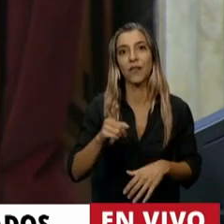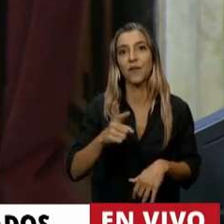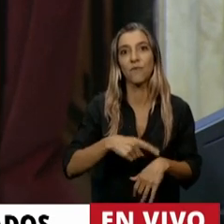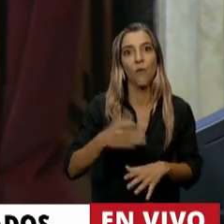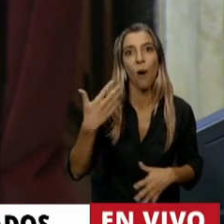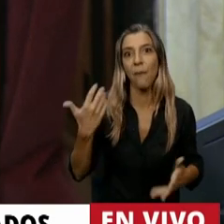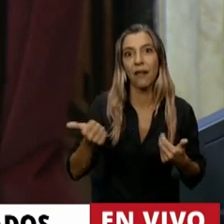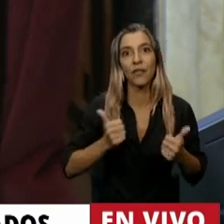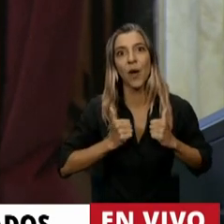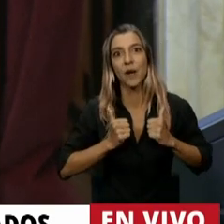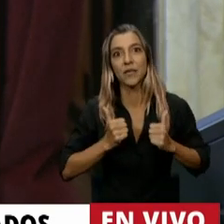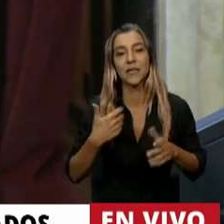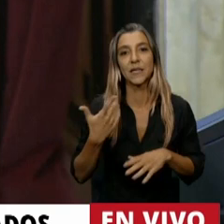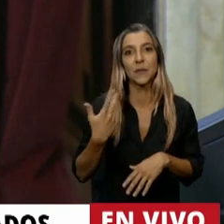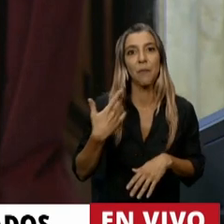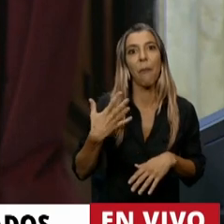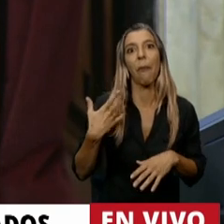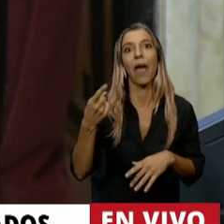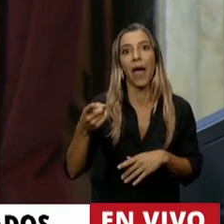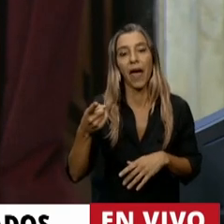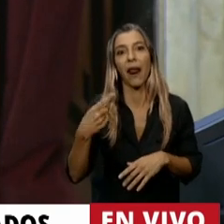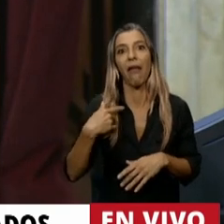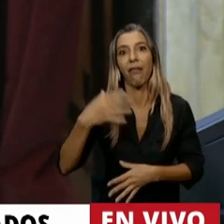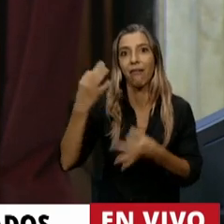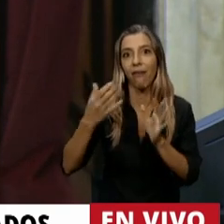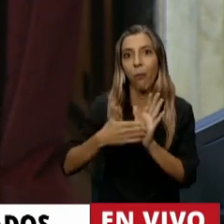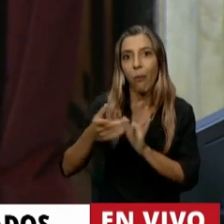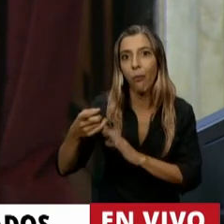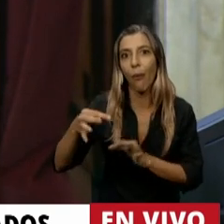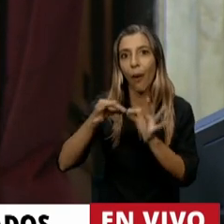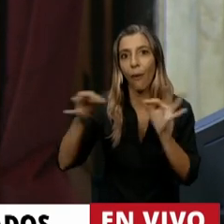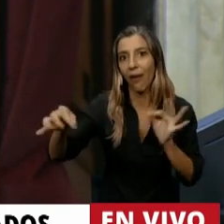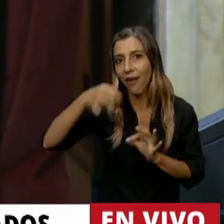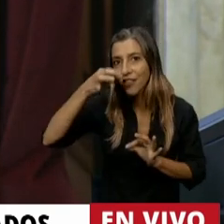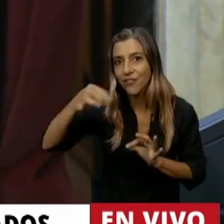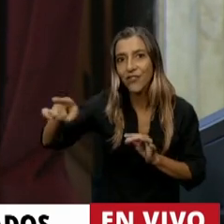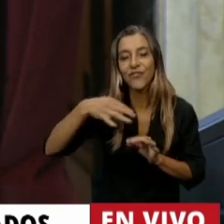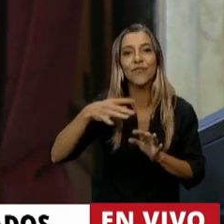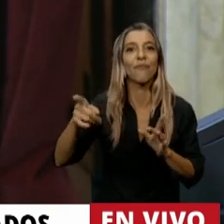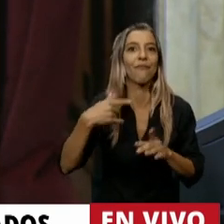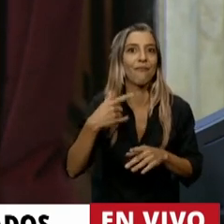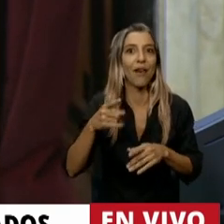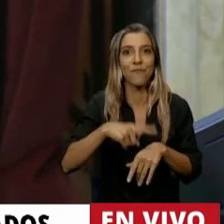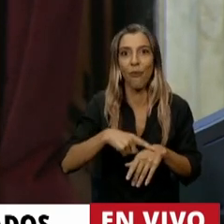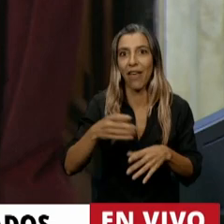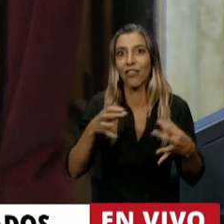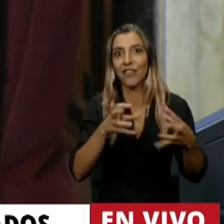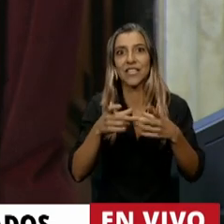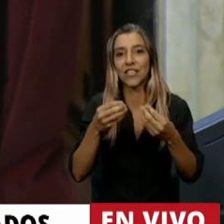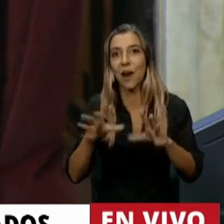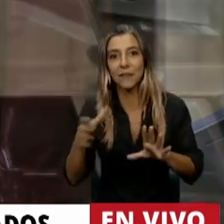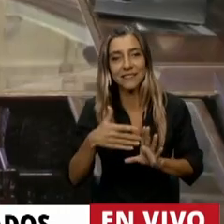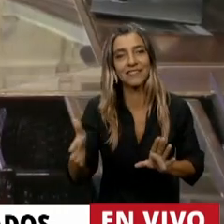del hisopado de Cubedú, bancó estoicamente el inicio y con mucho profesionalismo el inicio de la sesión. Gracias,